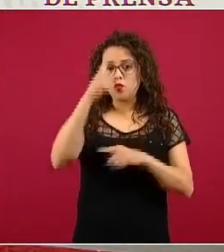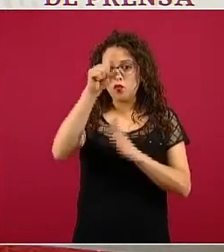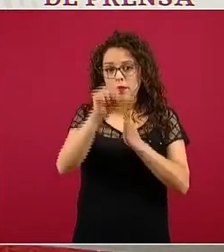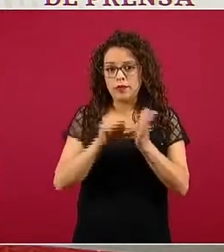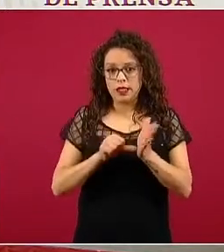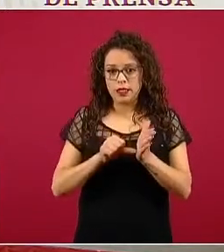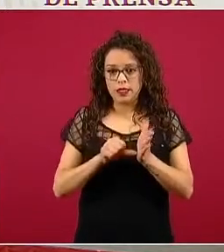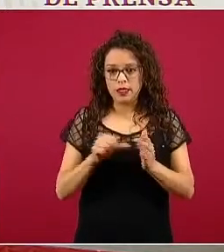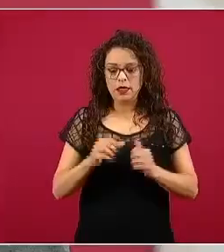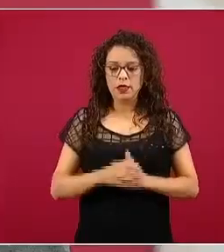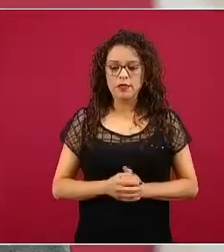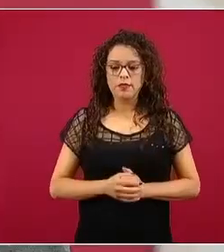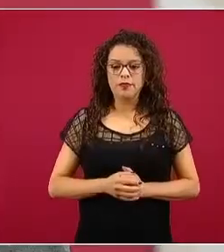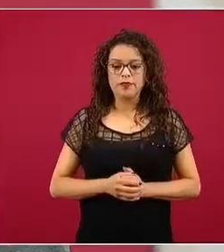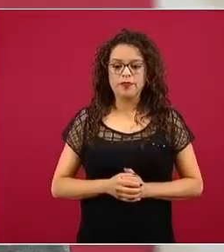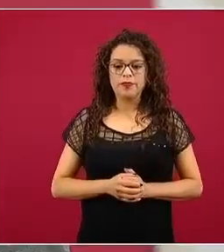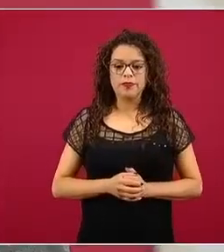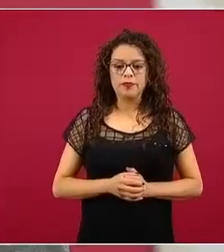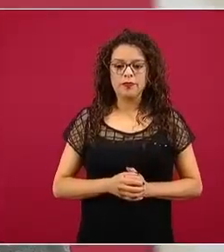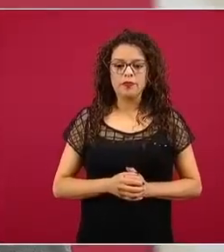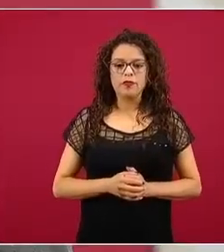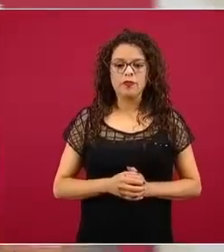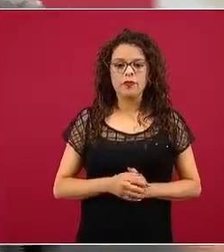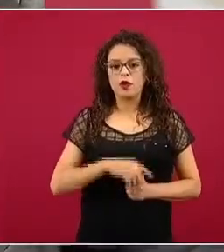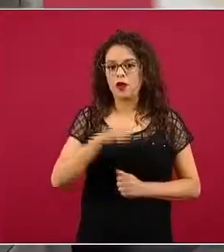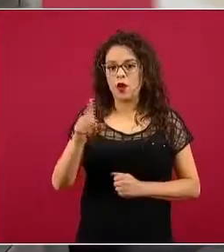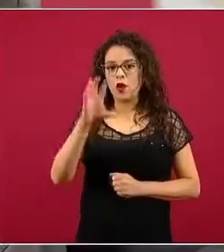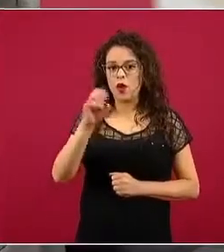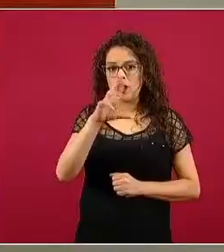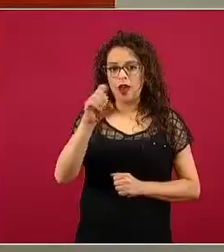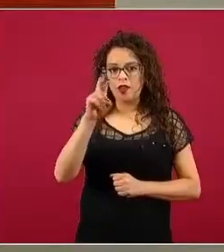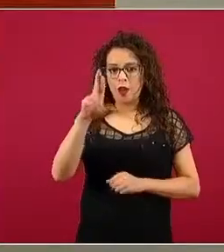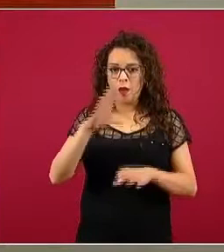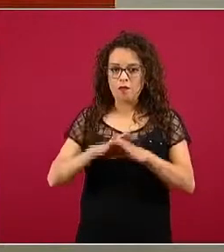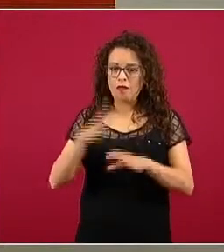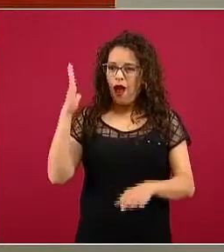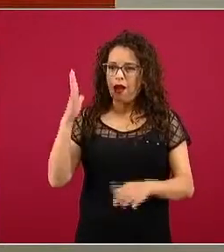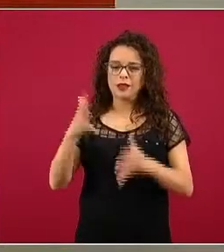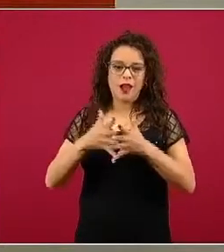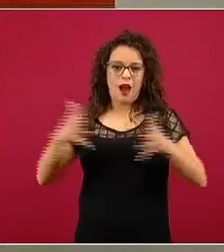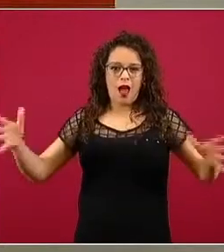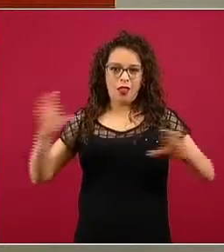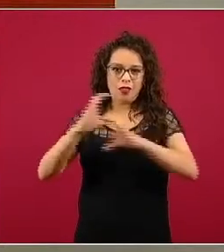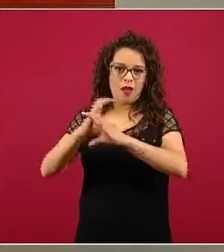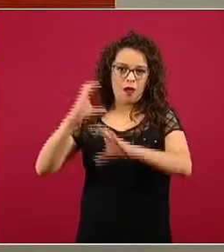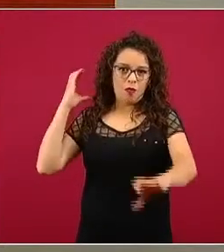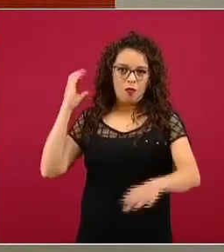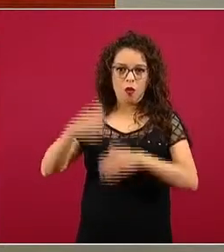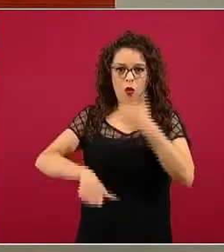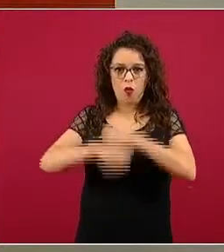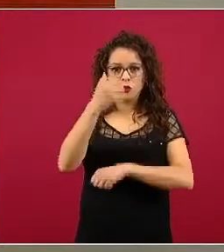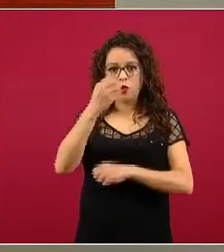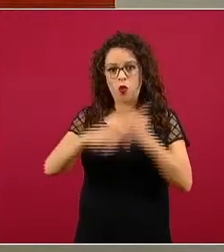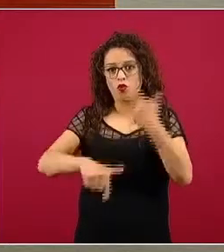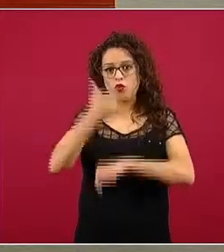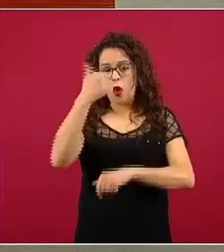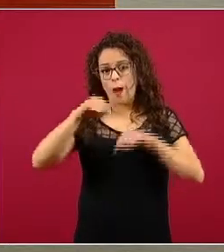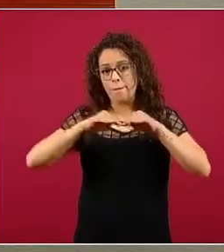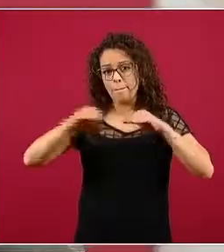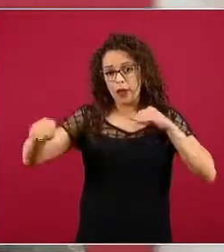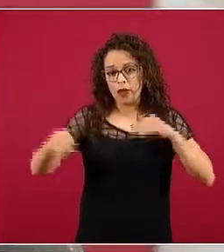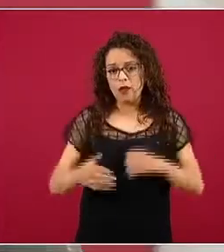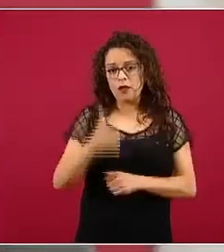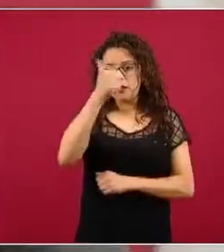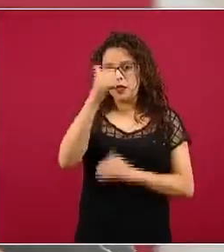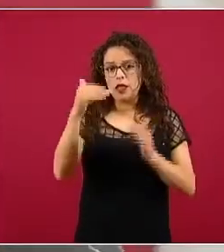y para los de corredores, que normalmente son autobuses más largos, son autobuses de 11 o 12 metros, son